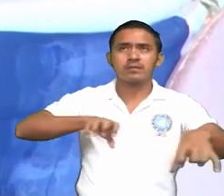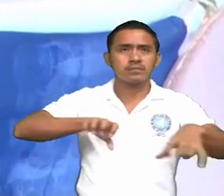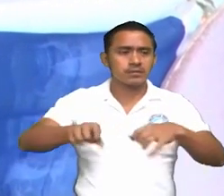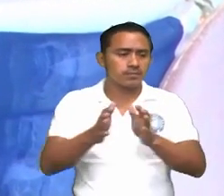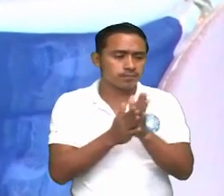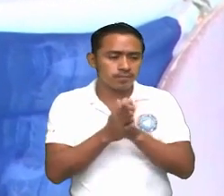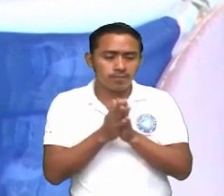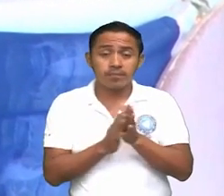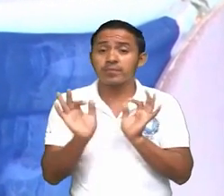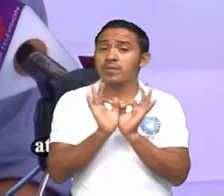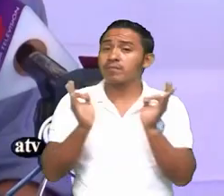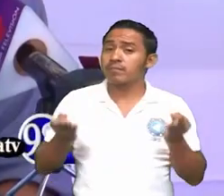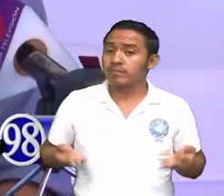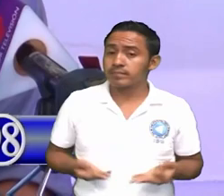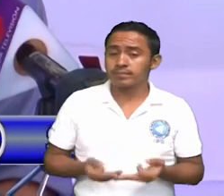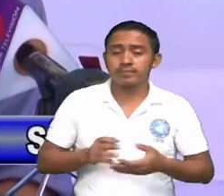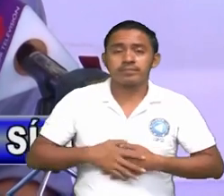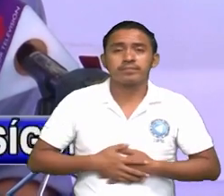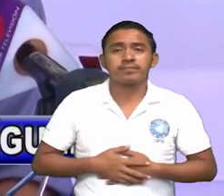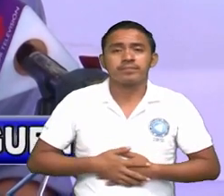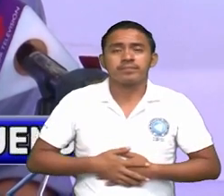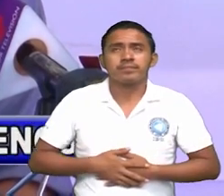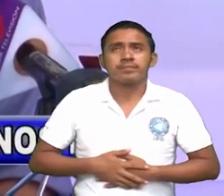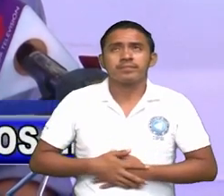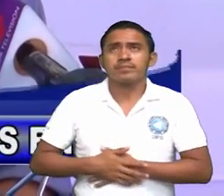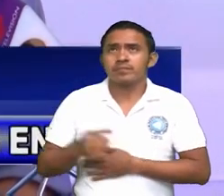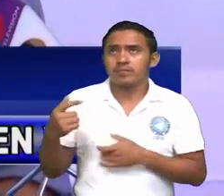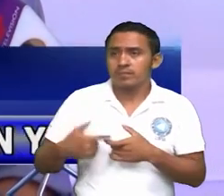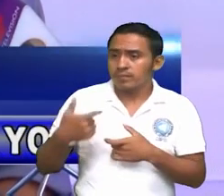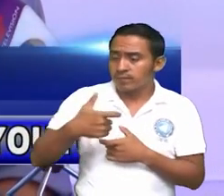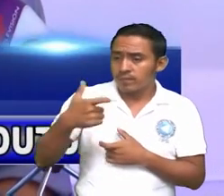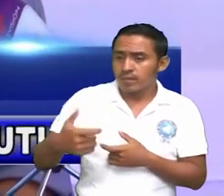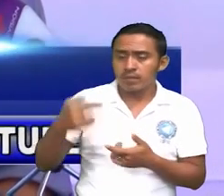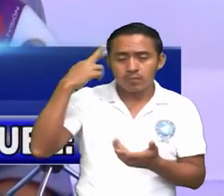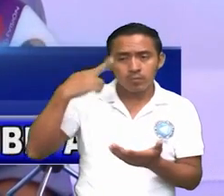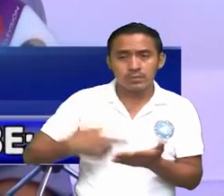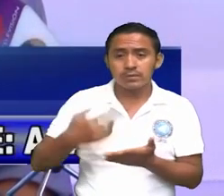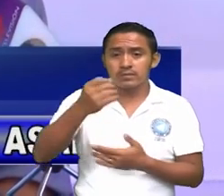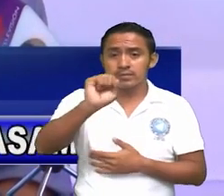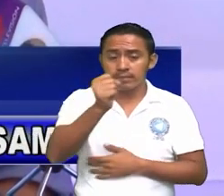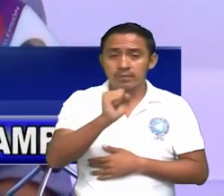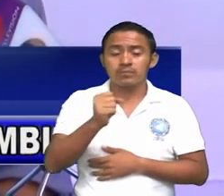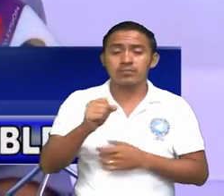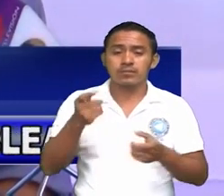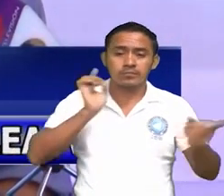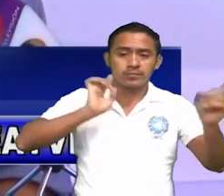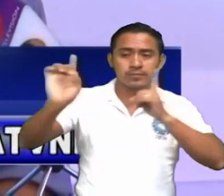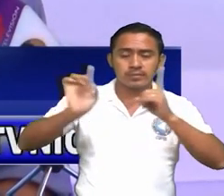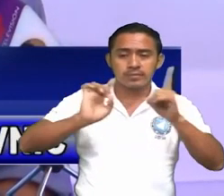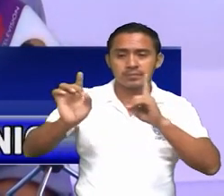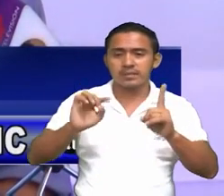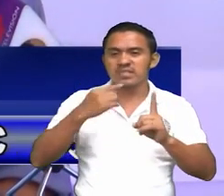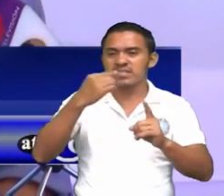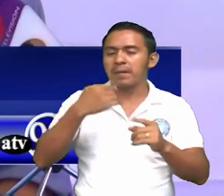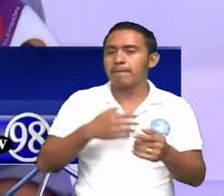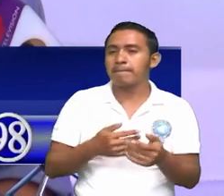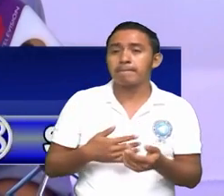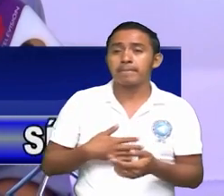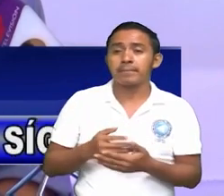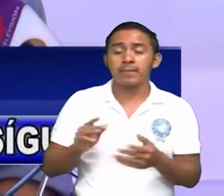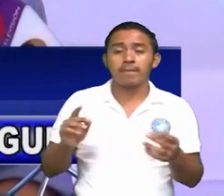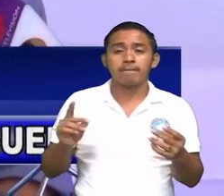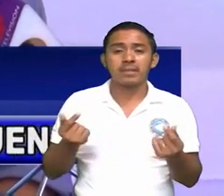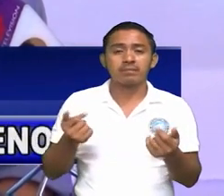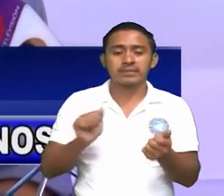recreación familiar. Están cordialmente invitados. Recuerden que el día sábado va a haber un concurso de la habilidad de quien pele más rápido